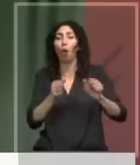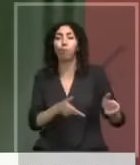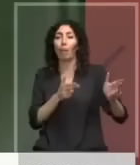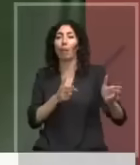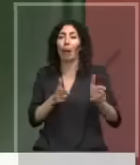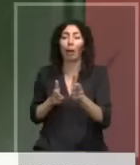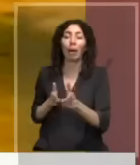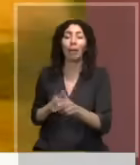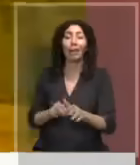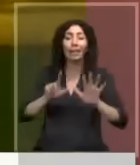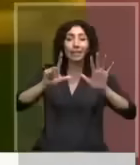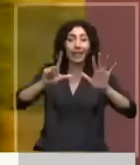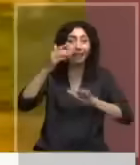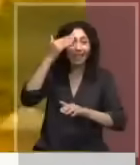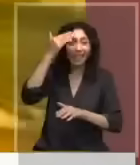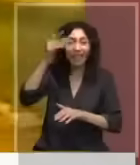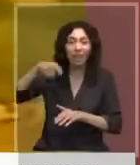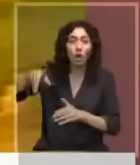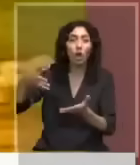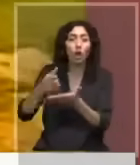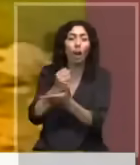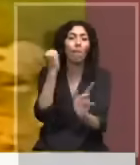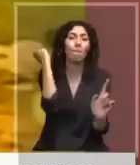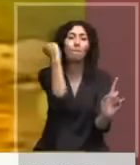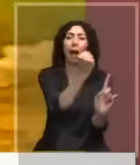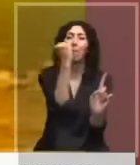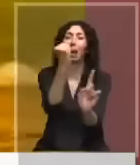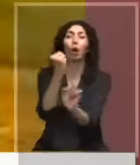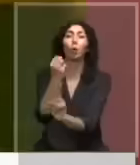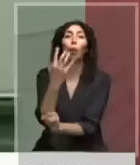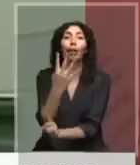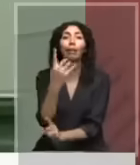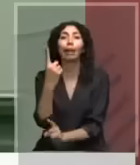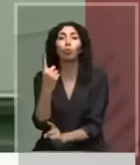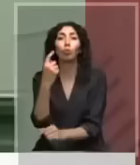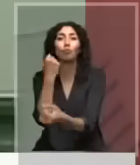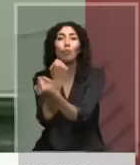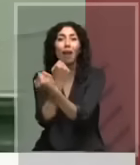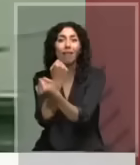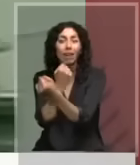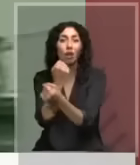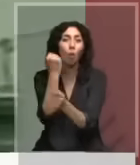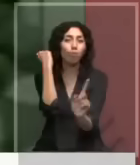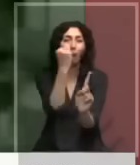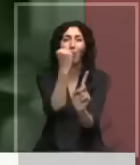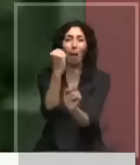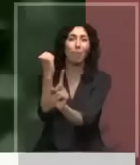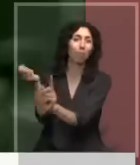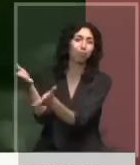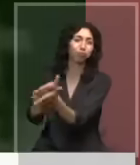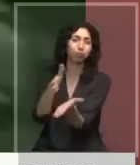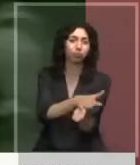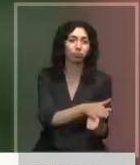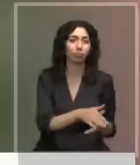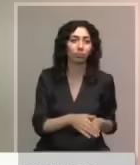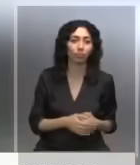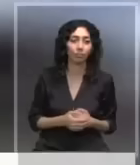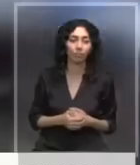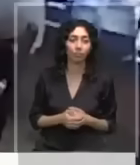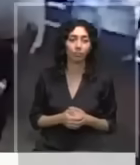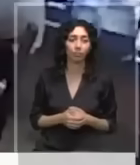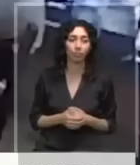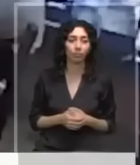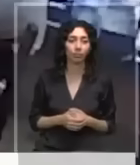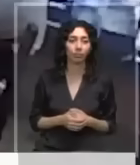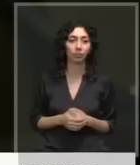días, asesinaron a 41 agentes de seguridad. Otra penitenciaria de Serra de Choque consiguió controlar a...